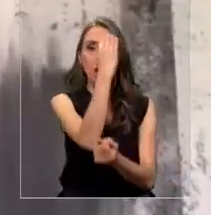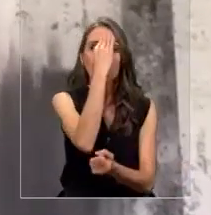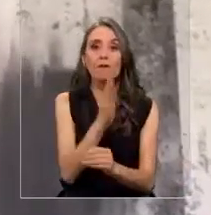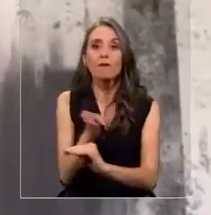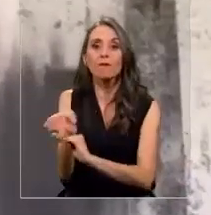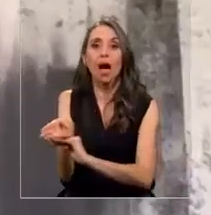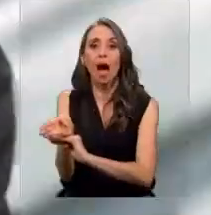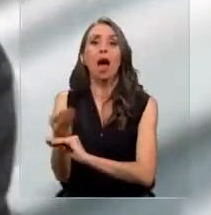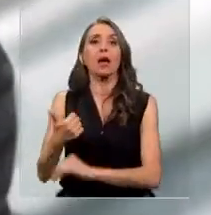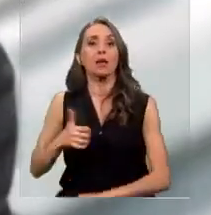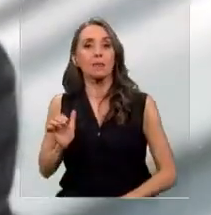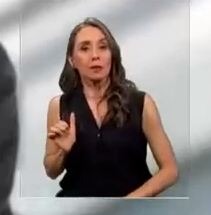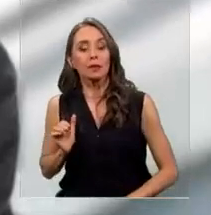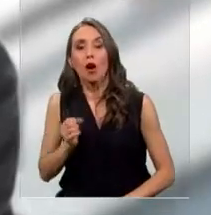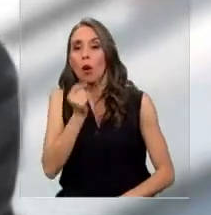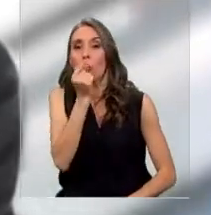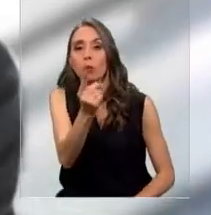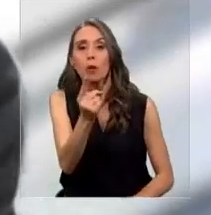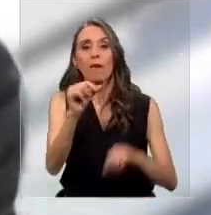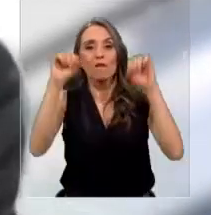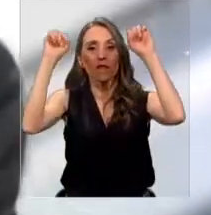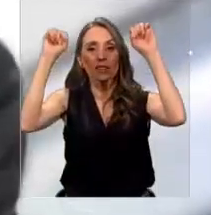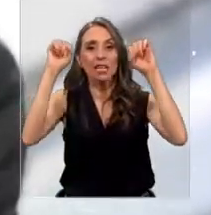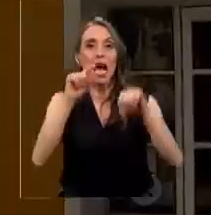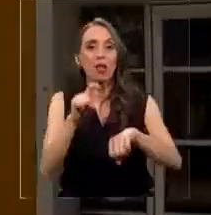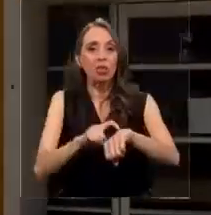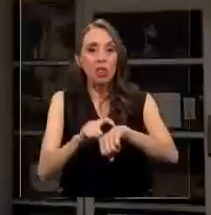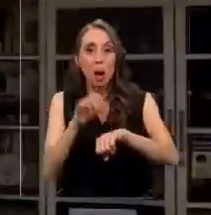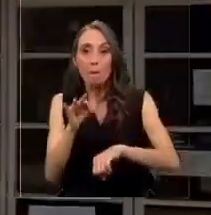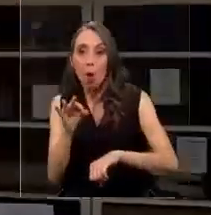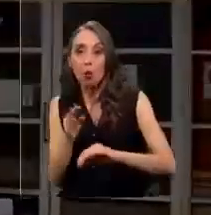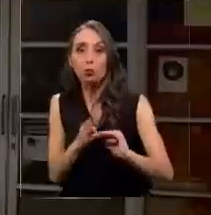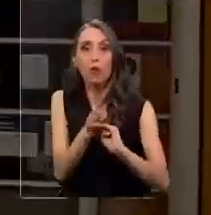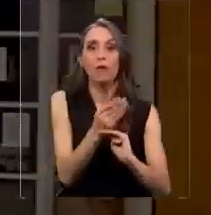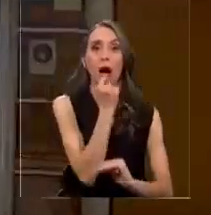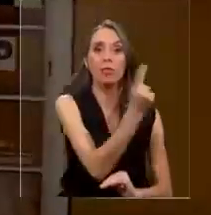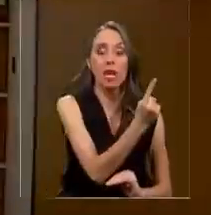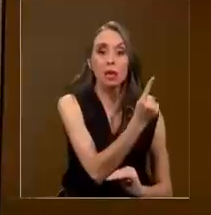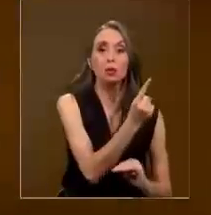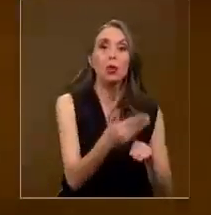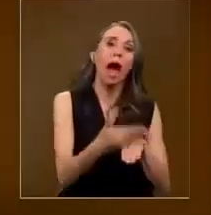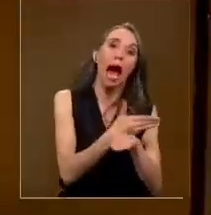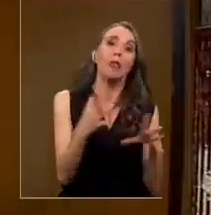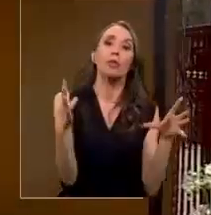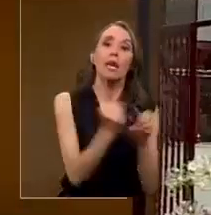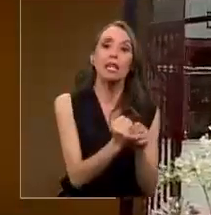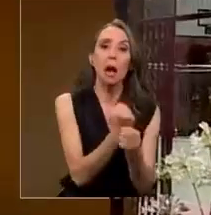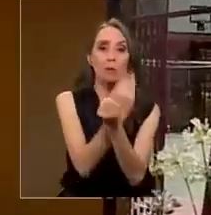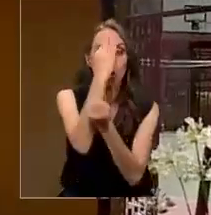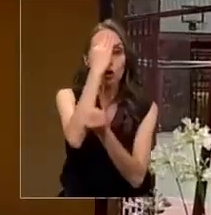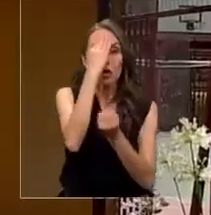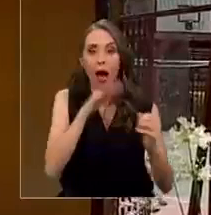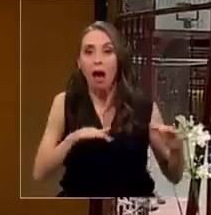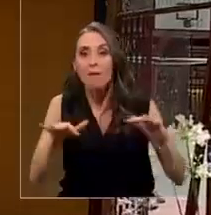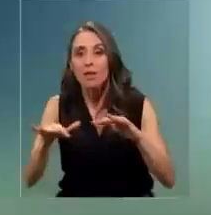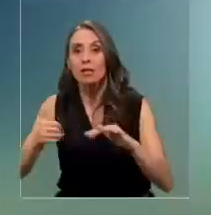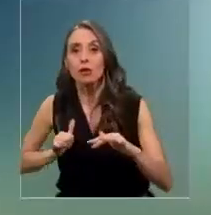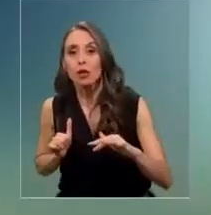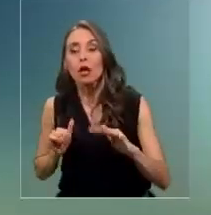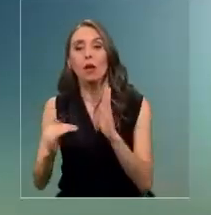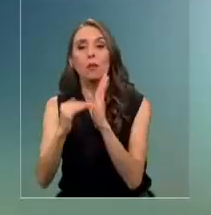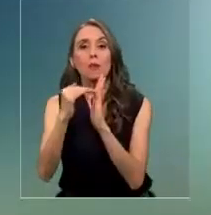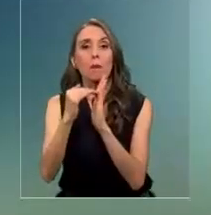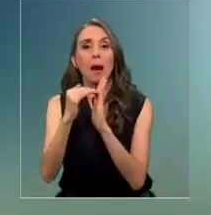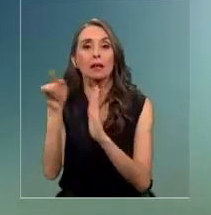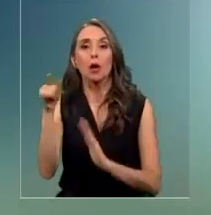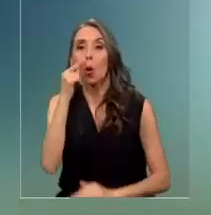de Investigación o en la Fiscalía. Una denuncia oportuna, por ejemplo, podría haber movilizado rápidamente a la policía al departamento